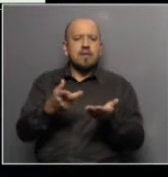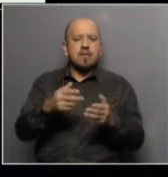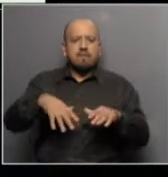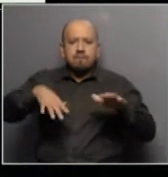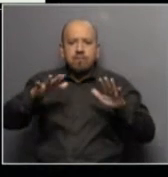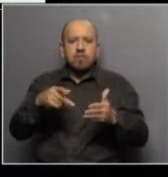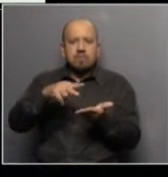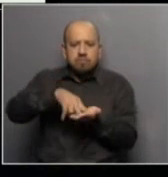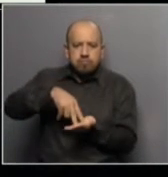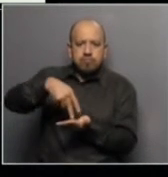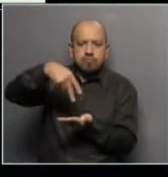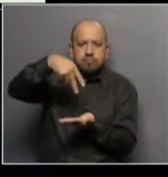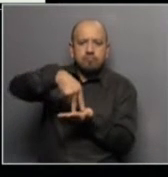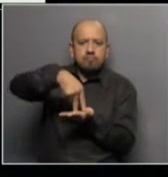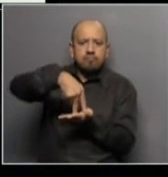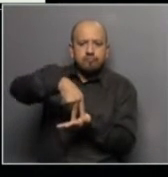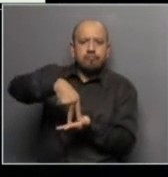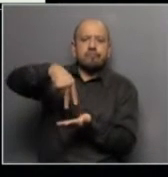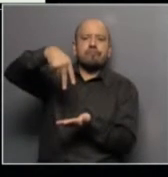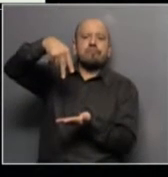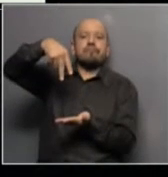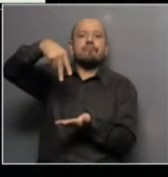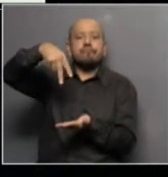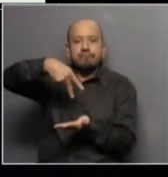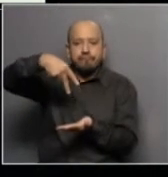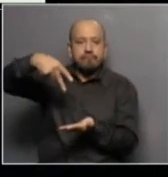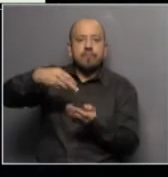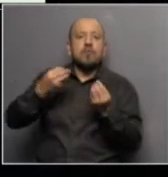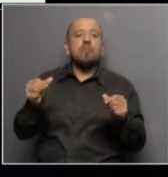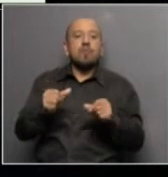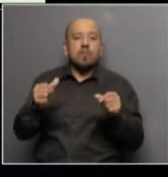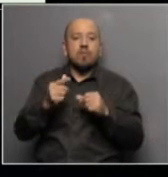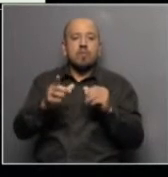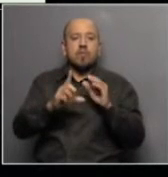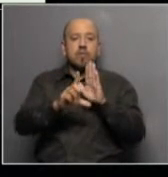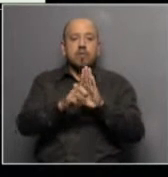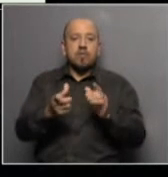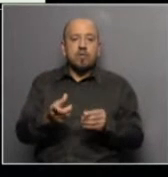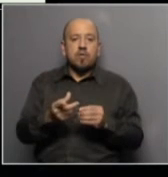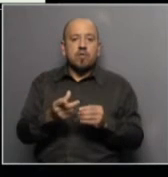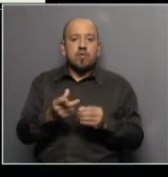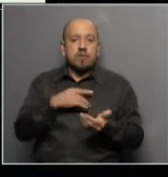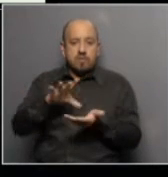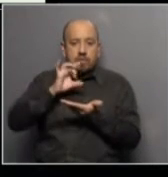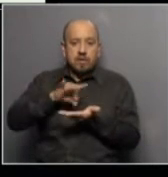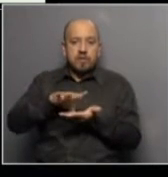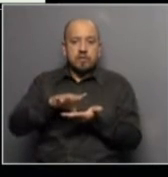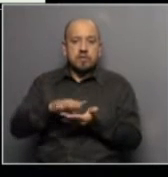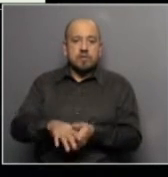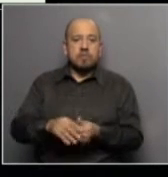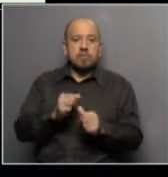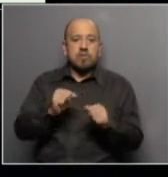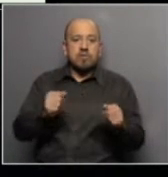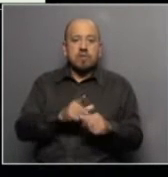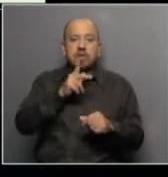¿Cómo van a hacer? Si a mí me desalojan, salvo que le gane la ley de gravedad, podré con mis hijos estar